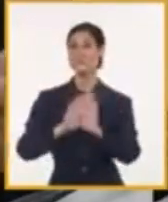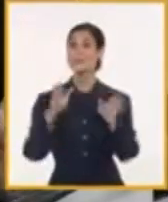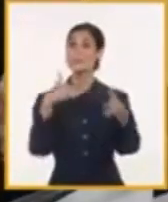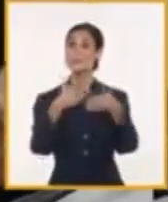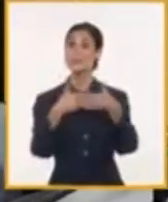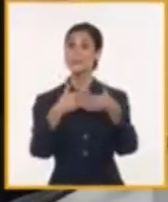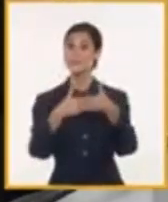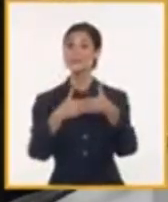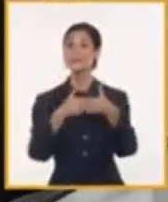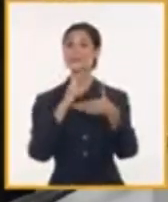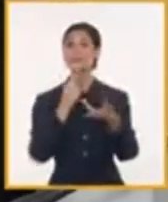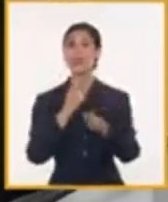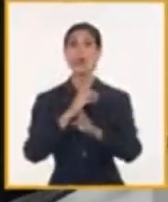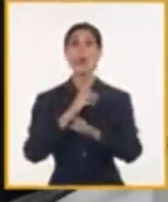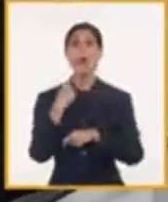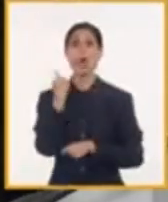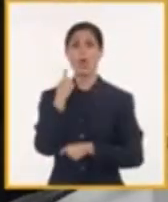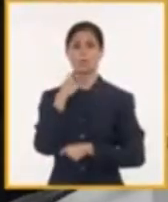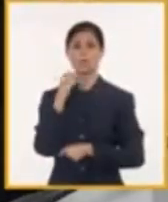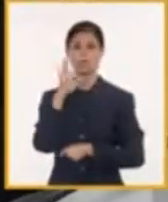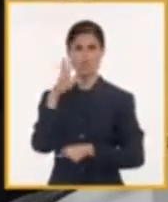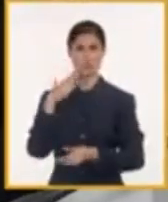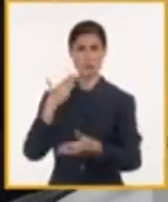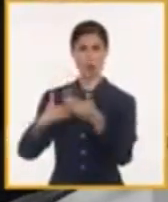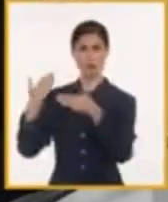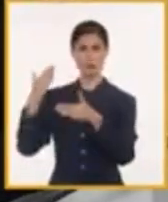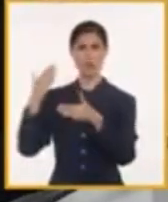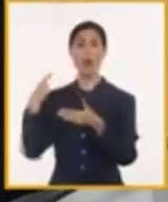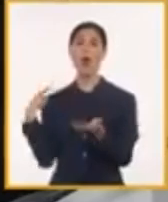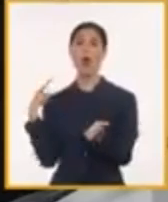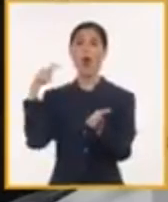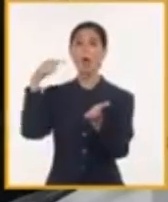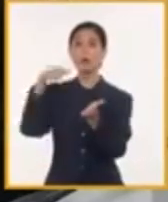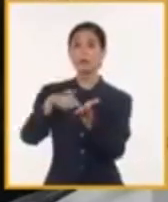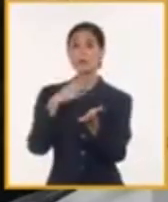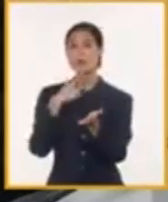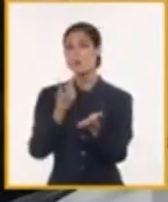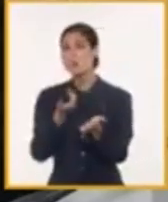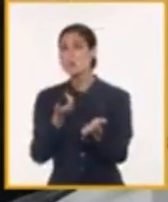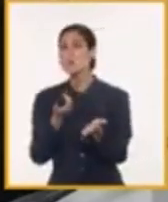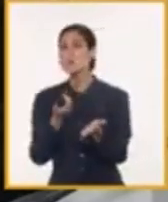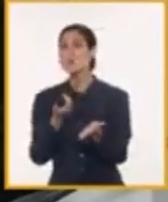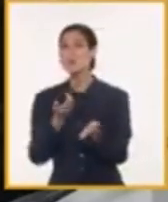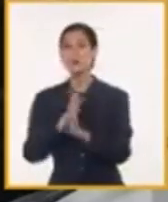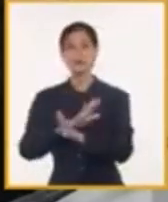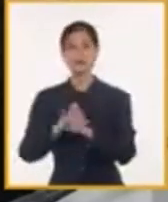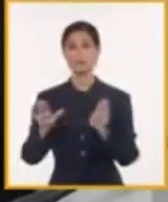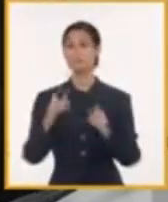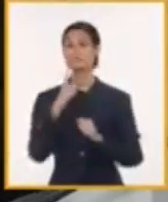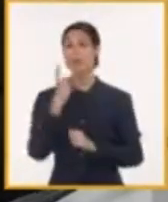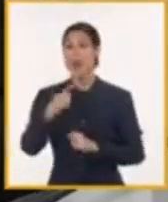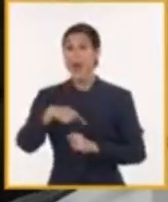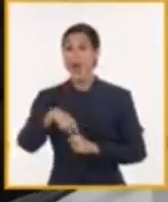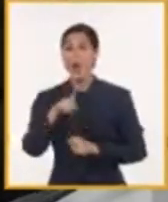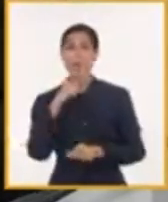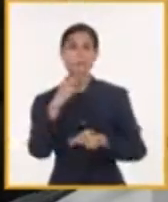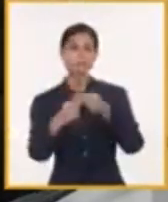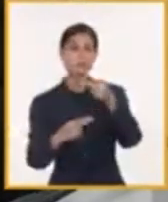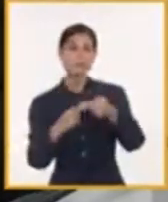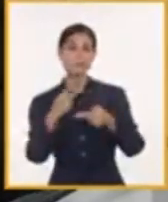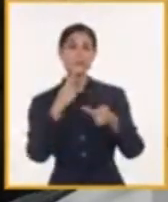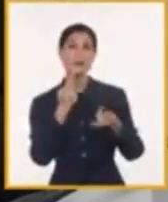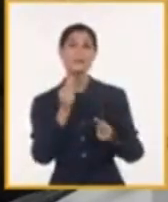hace 5 años atrás, toda la materia prima era desbalance. Y hoy con encadenamiento ha